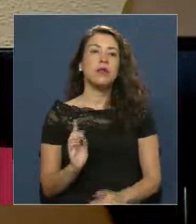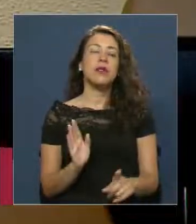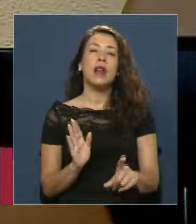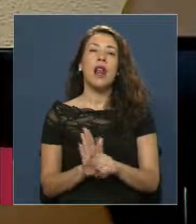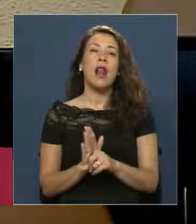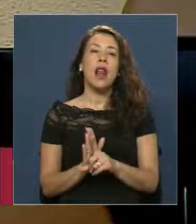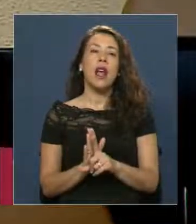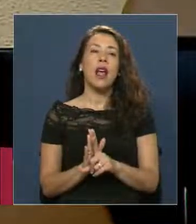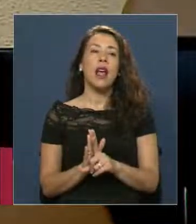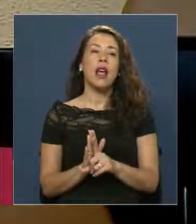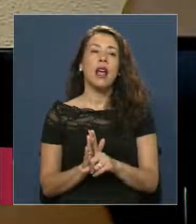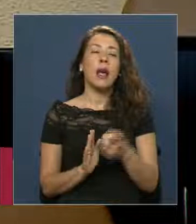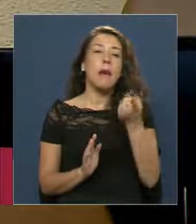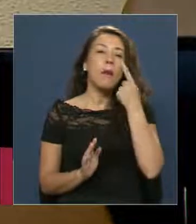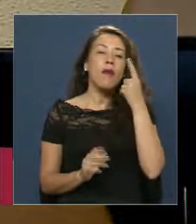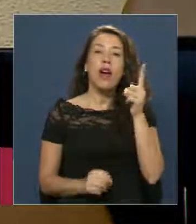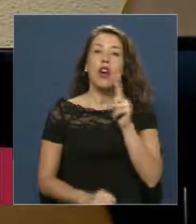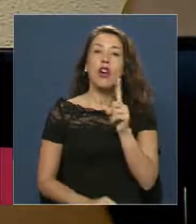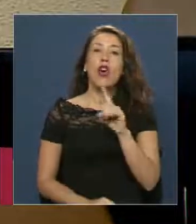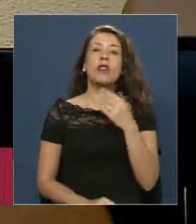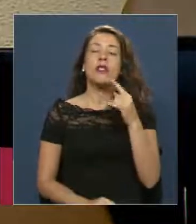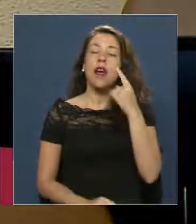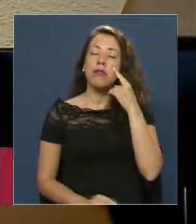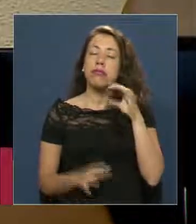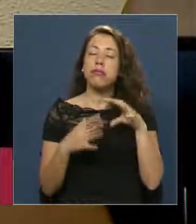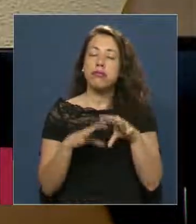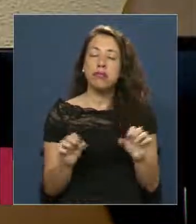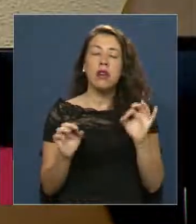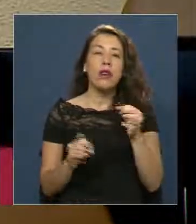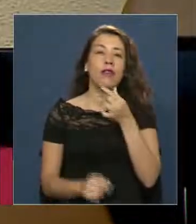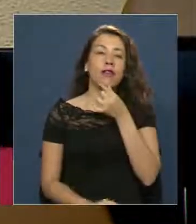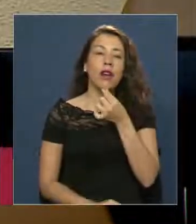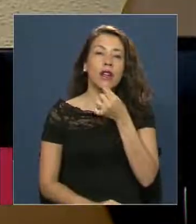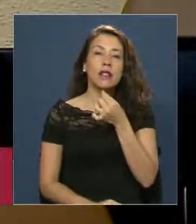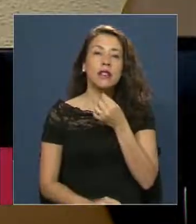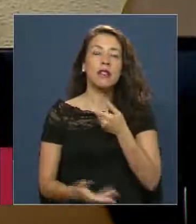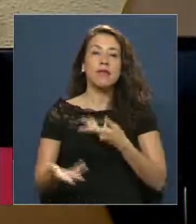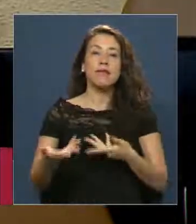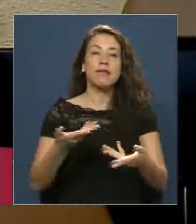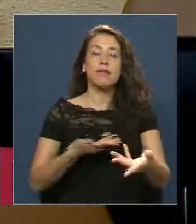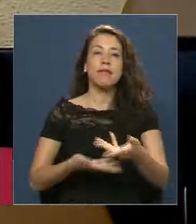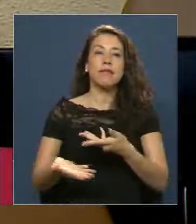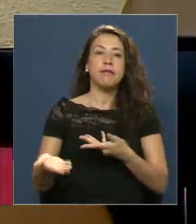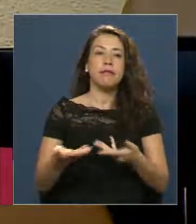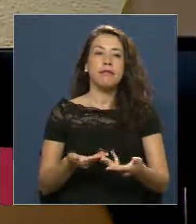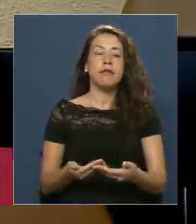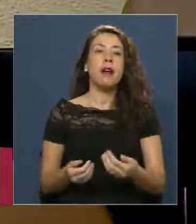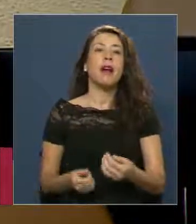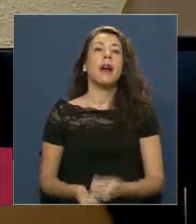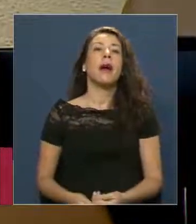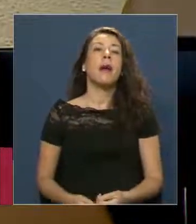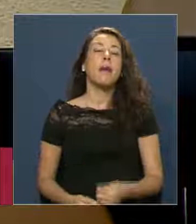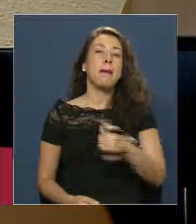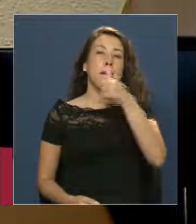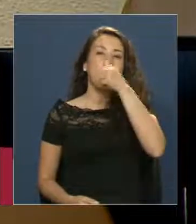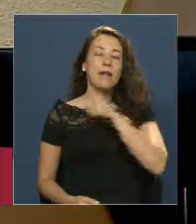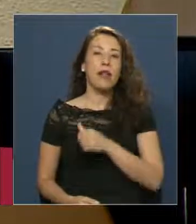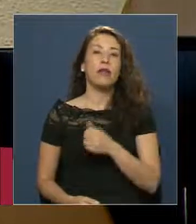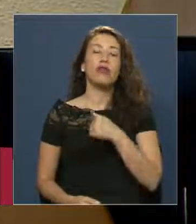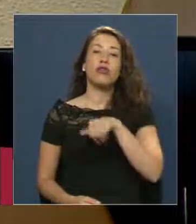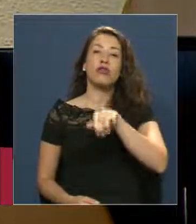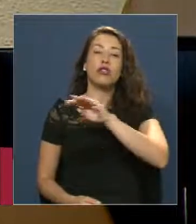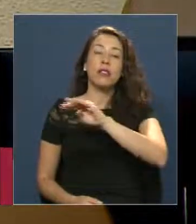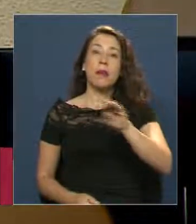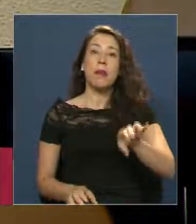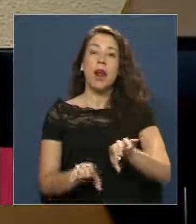esté probándose acá, sino que está comprobada, que facilita el intercambio entre privados. Presidente, hacemos un llamado a